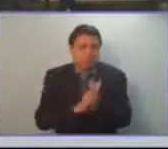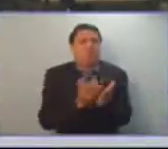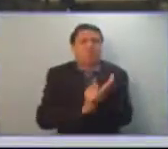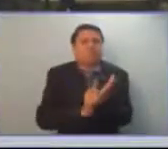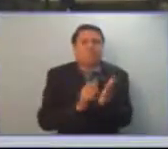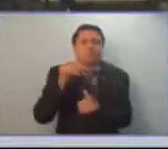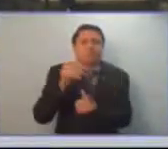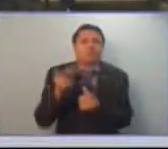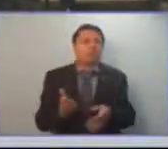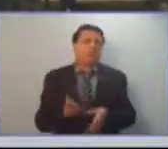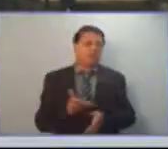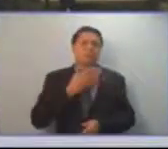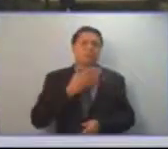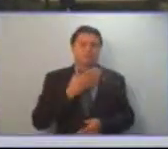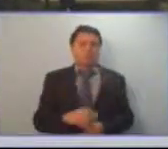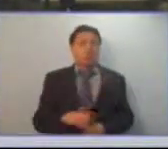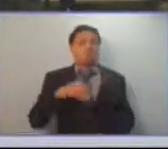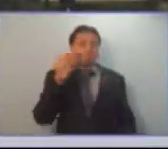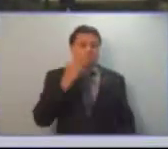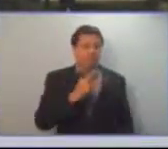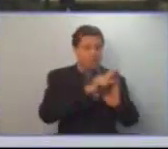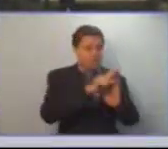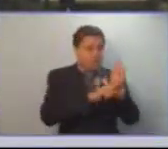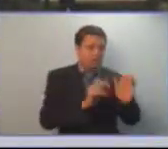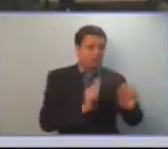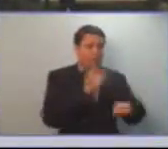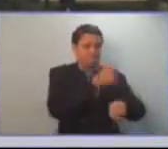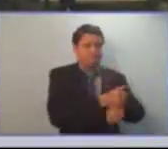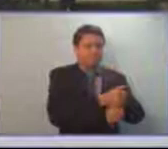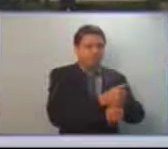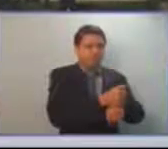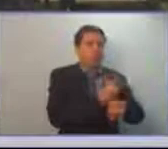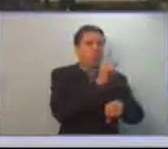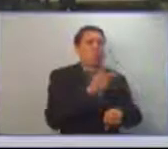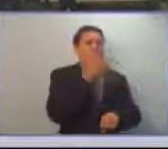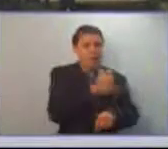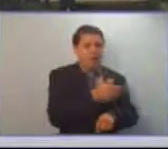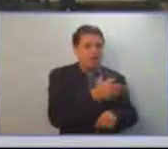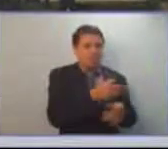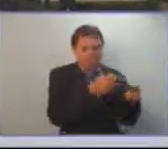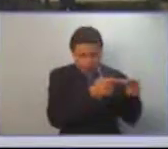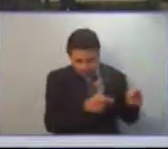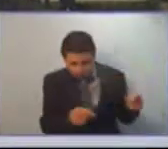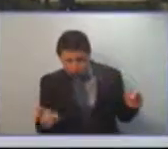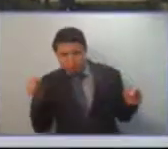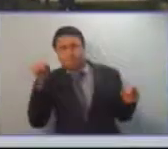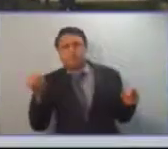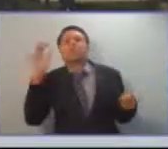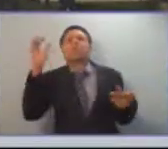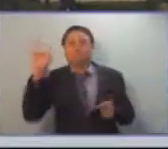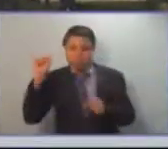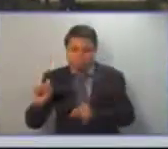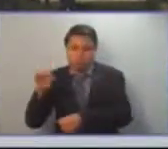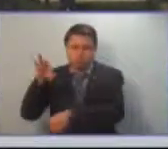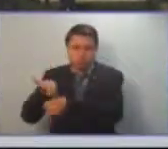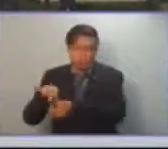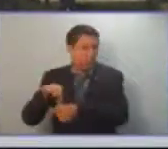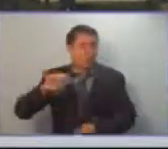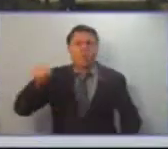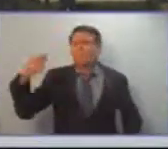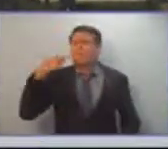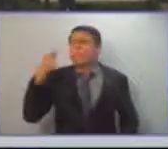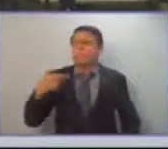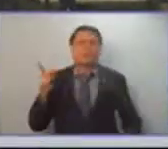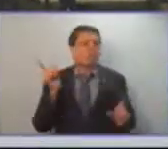debe de dejarse en firme en las reglas esenciales durante 1 año. Quiere decir que cualquier mandato